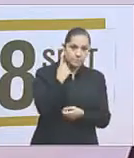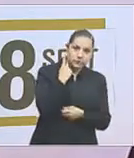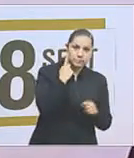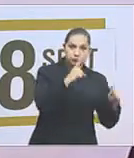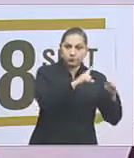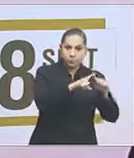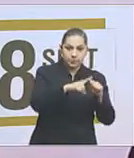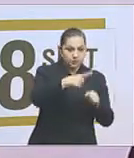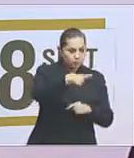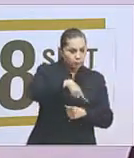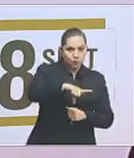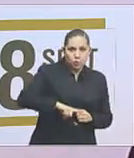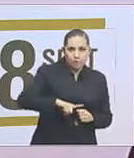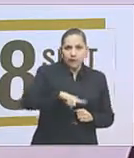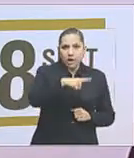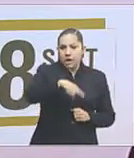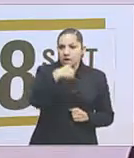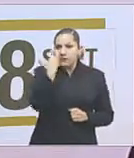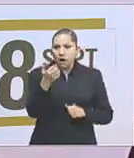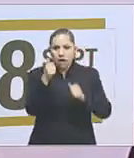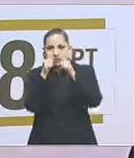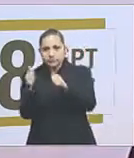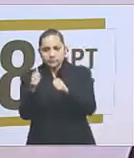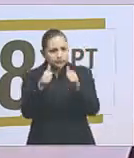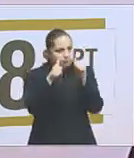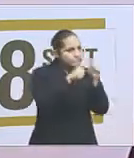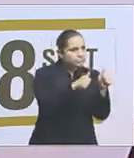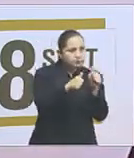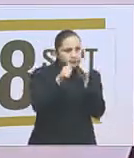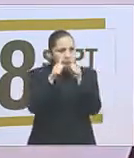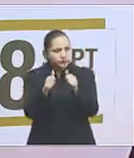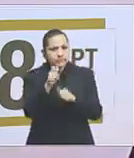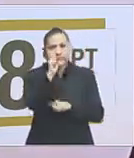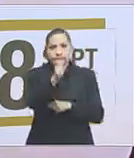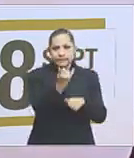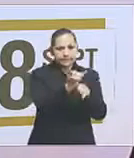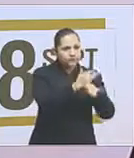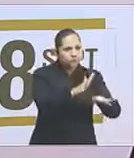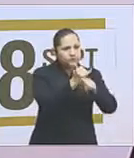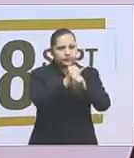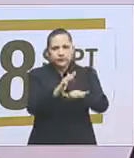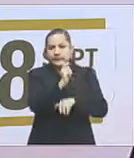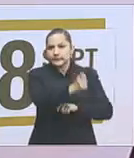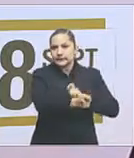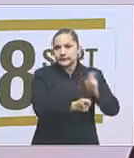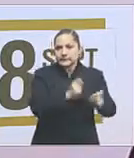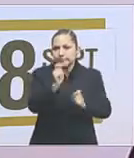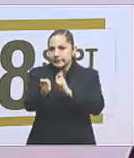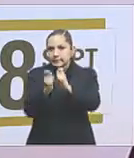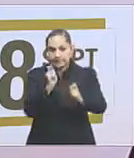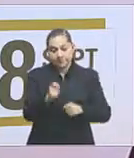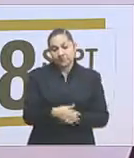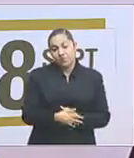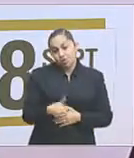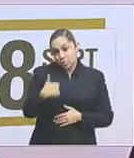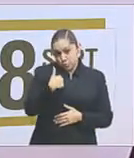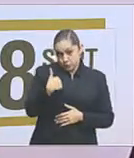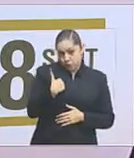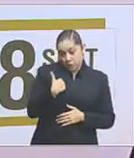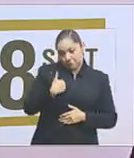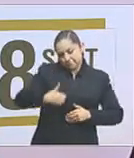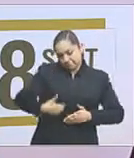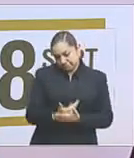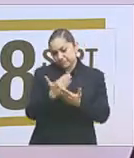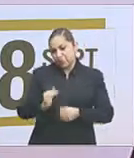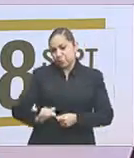no sé si lo están logrando pero están luchando por mantenerse al tanto yo soy de una generación como muchos de ustedes